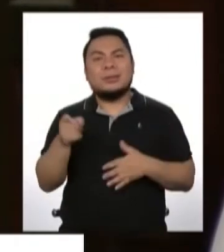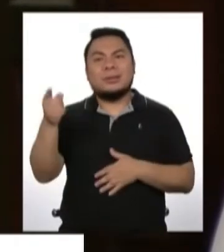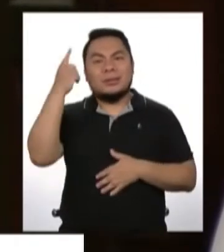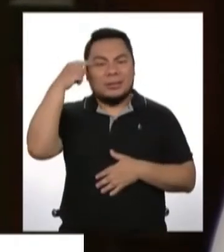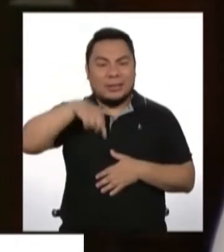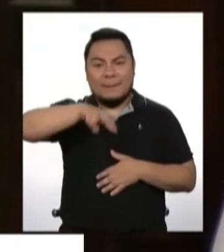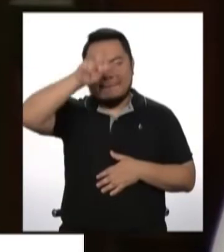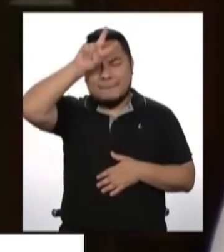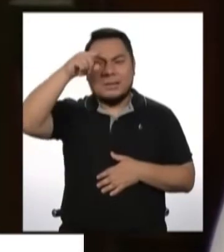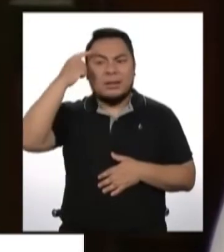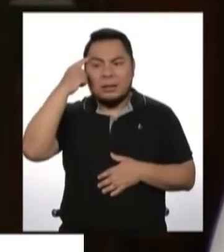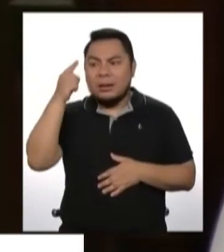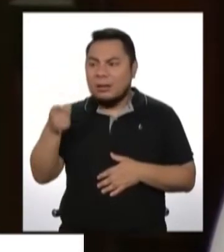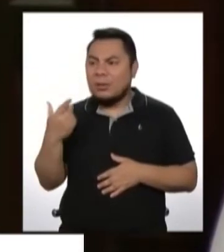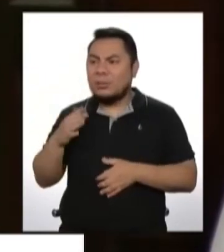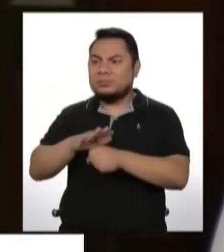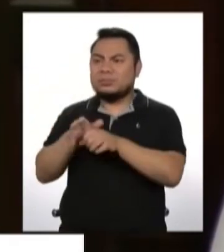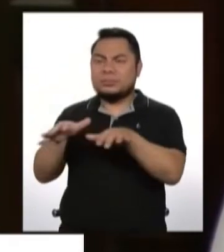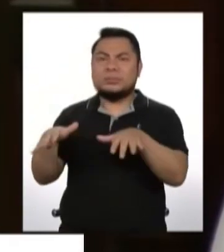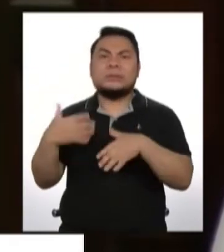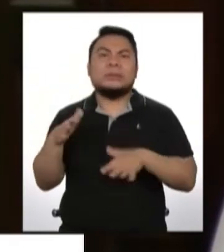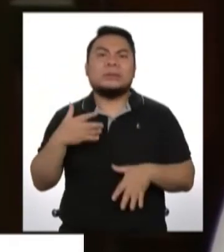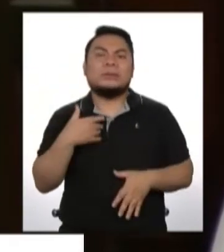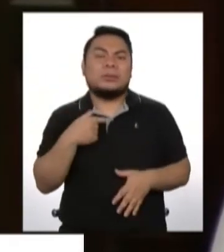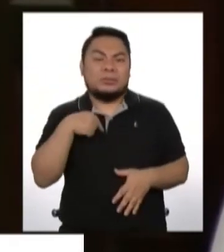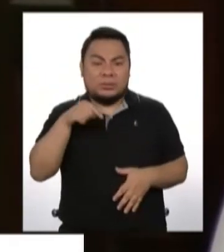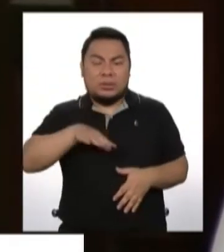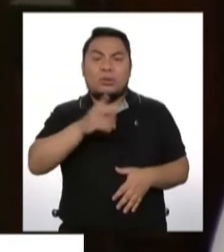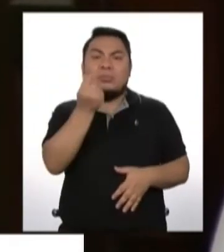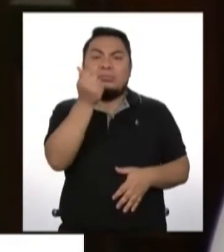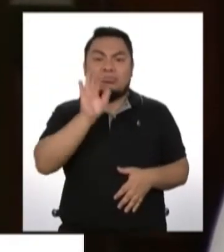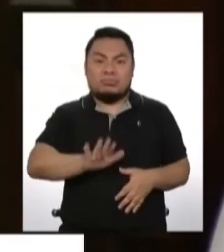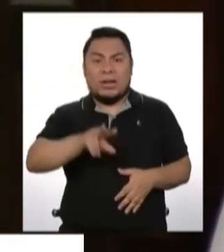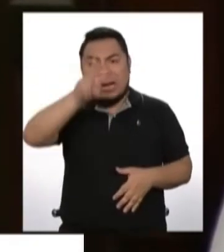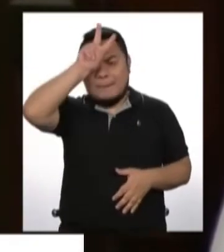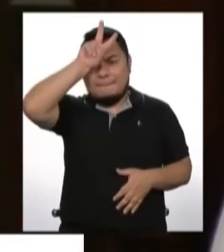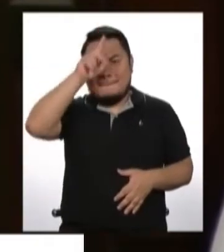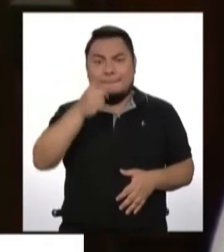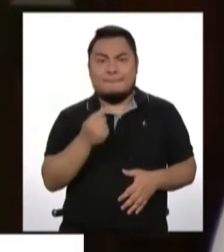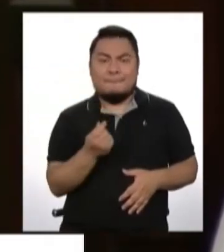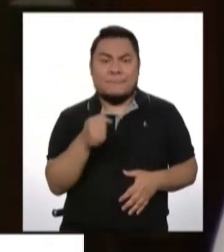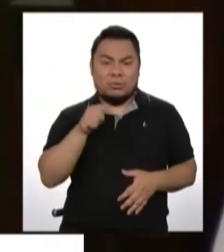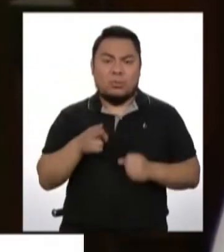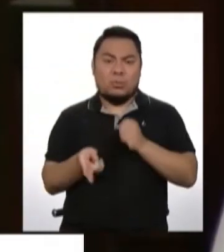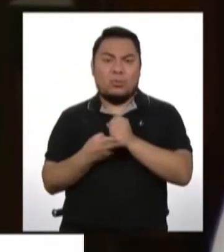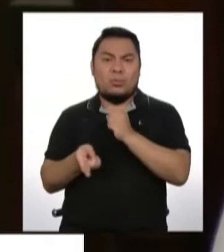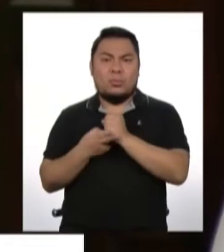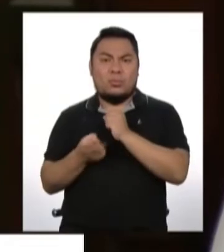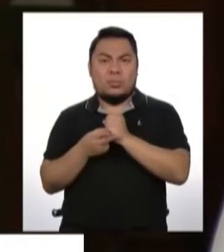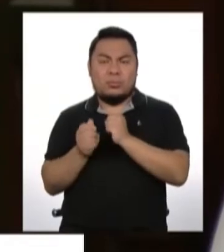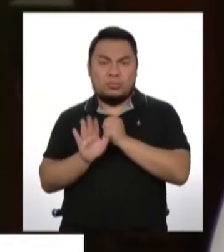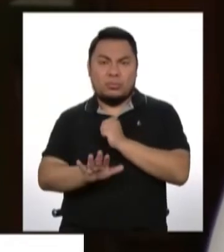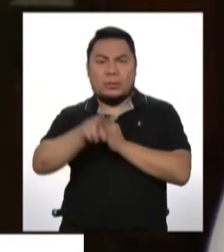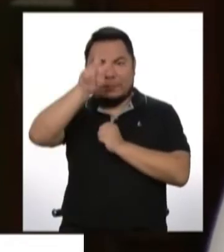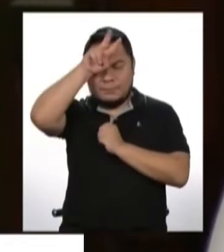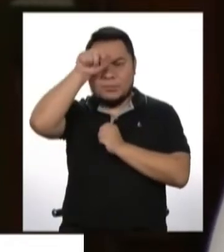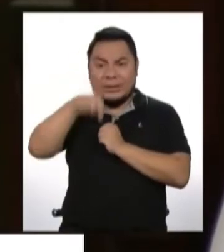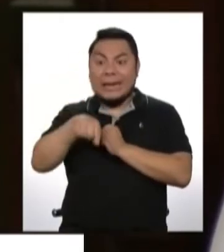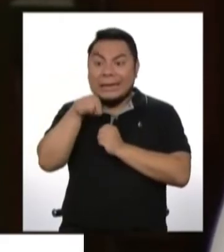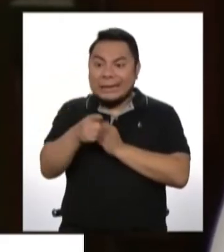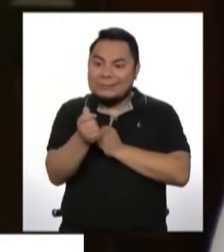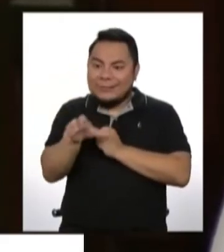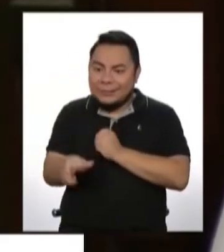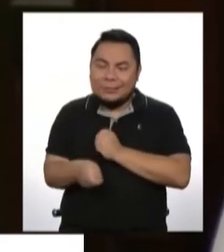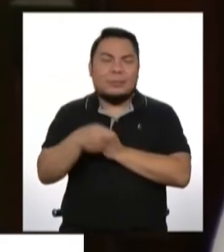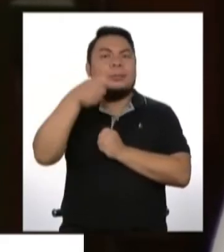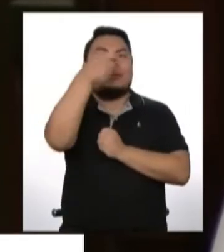comprar con sus ahorros, los ahorros de muchísimos años de sacrificio que hemos hecho